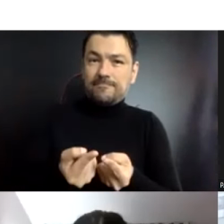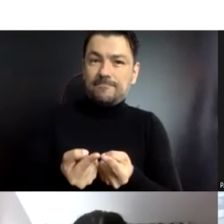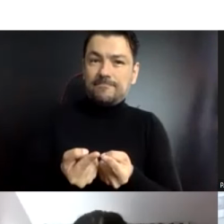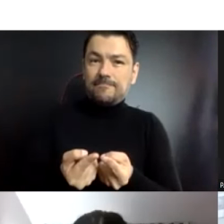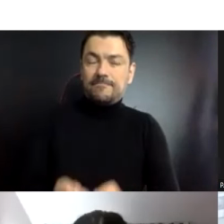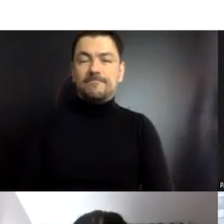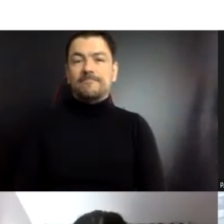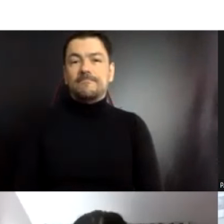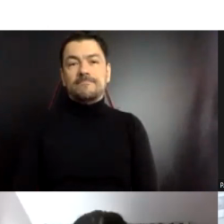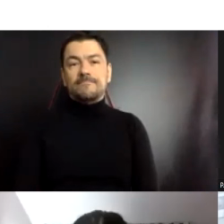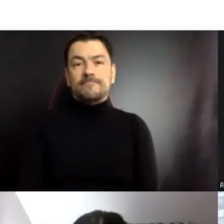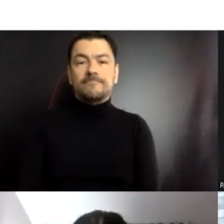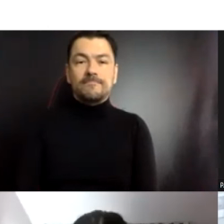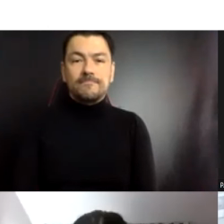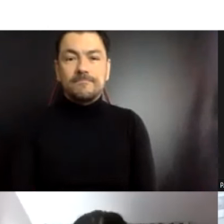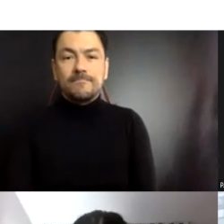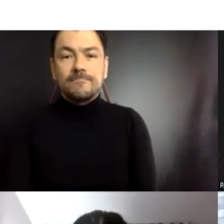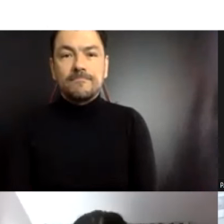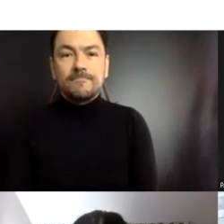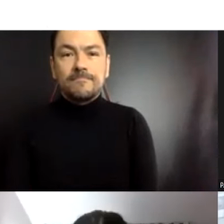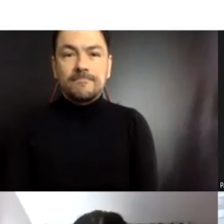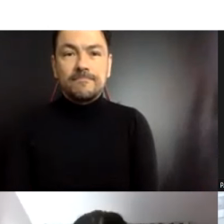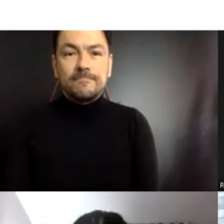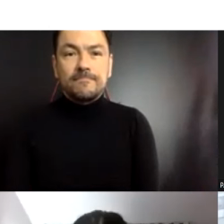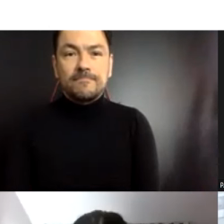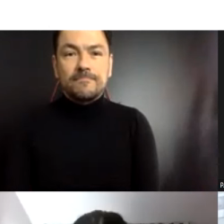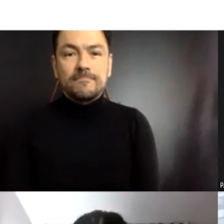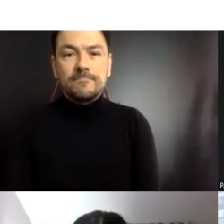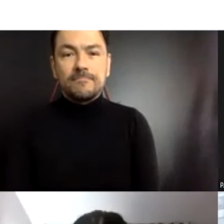nos muestran los resultados.